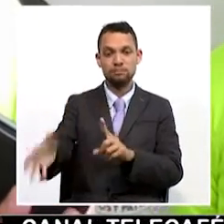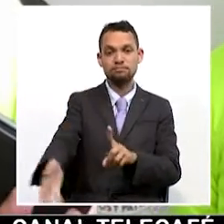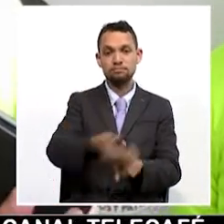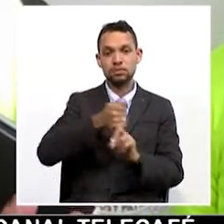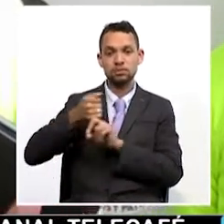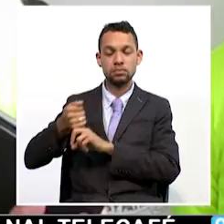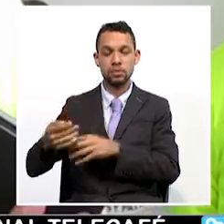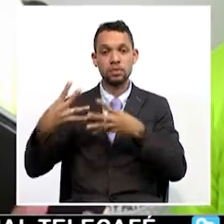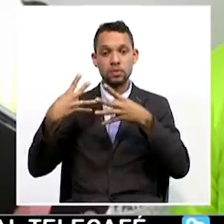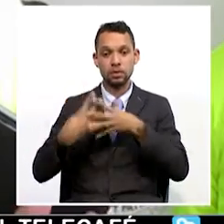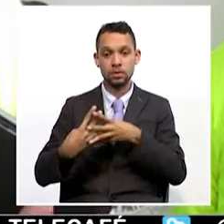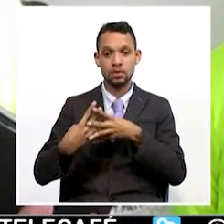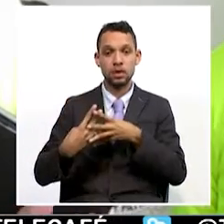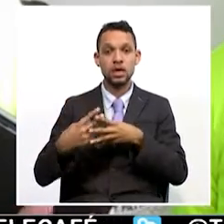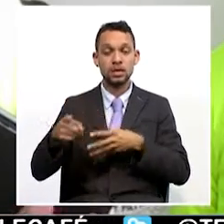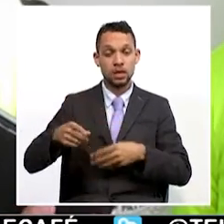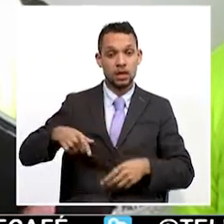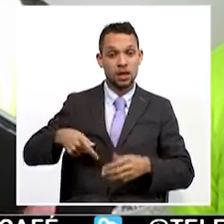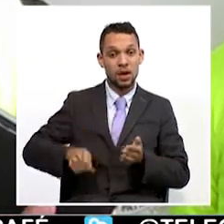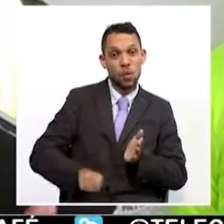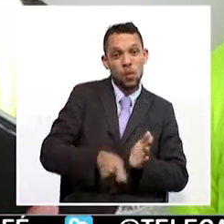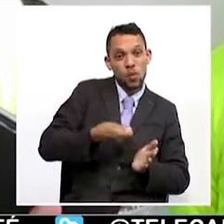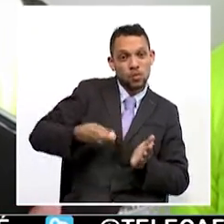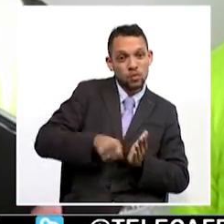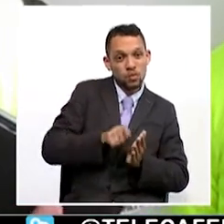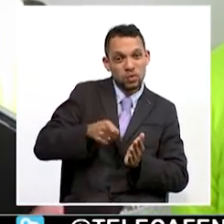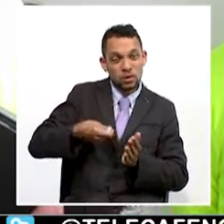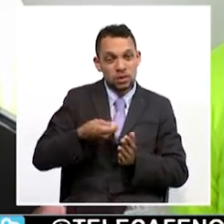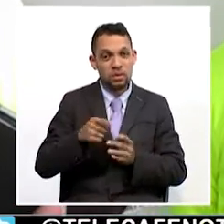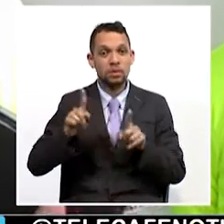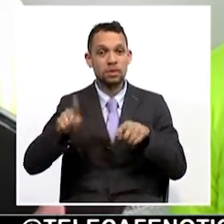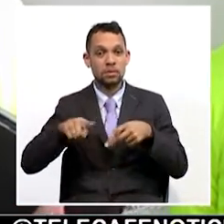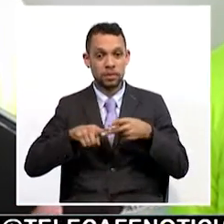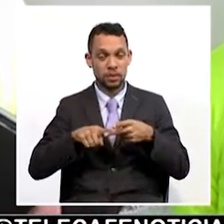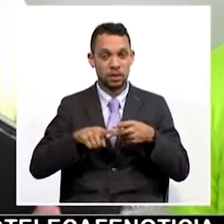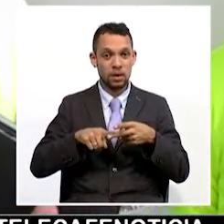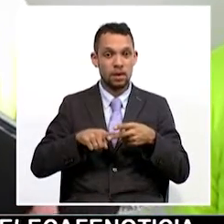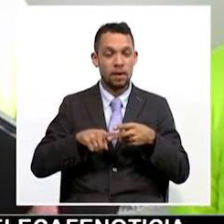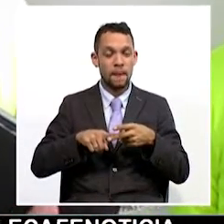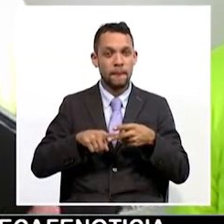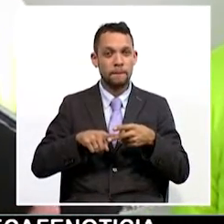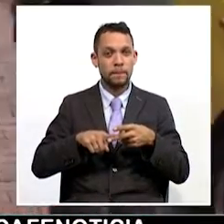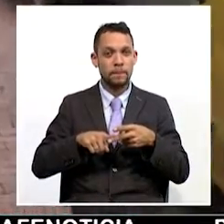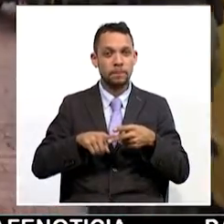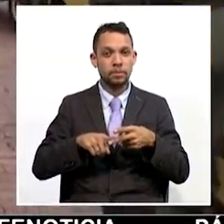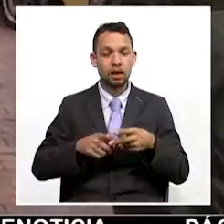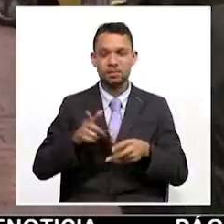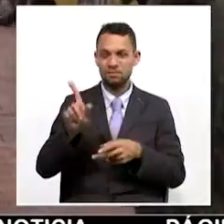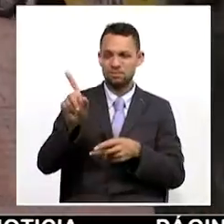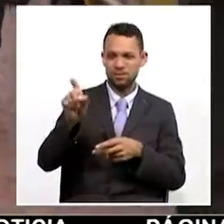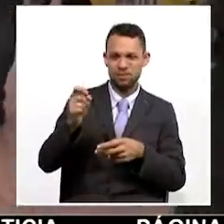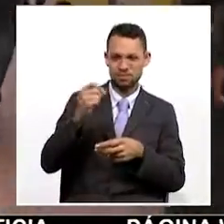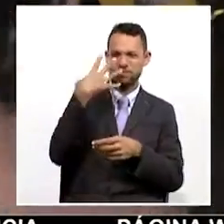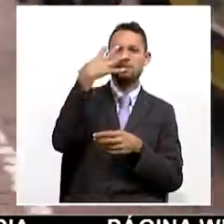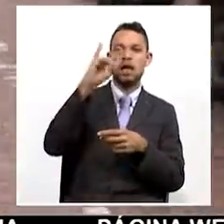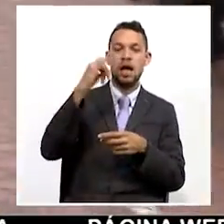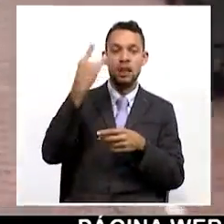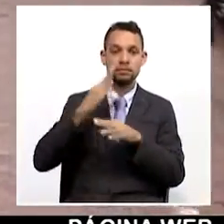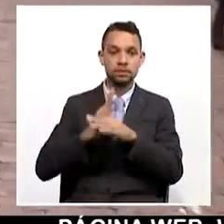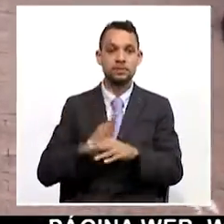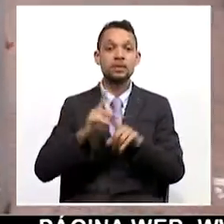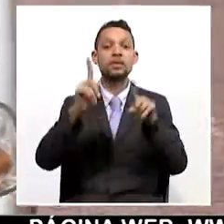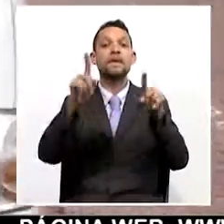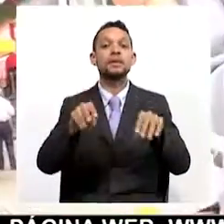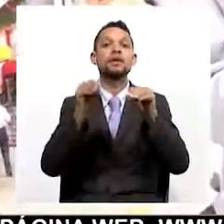3 sujetos que estaban con un arma blanca y un arma de gas. Por su parte, no dar limosna fue